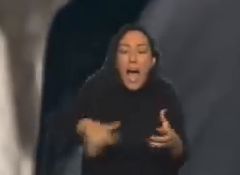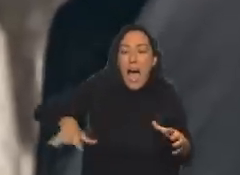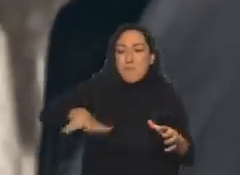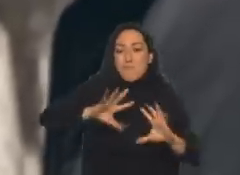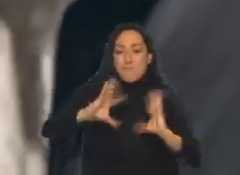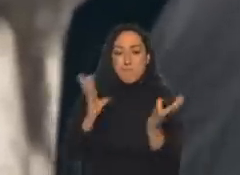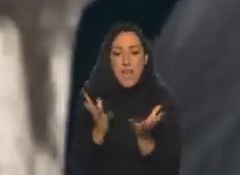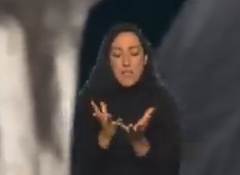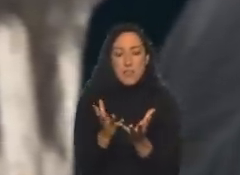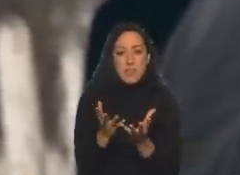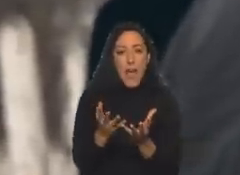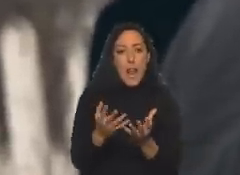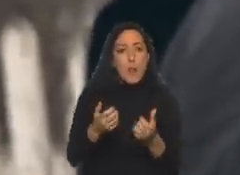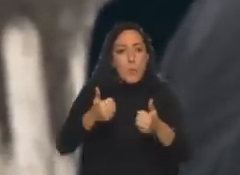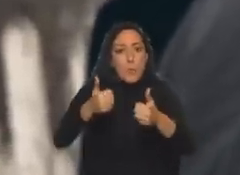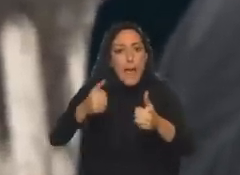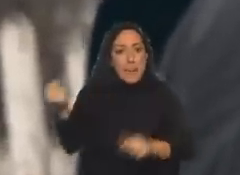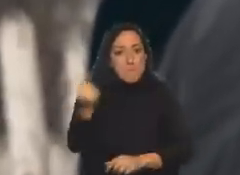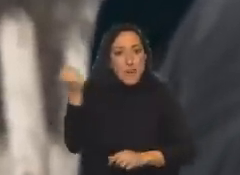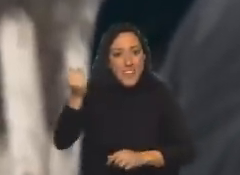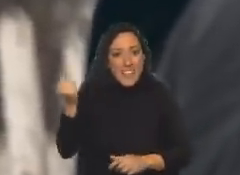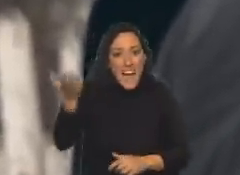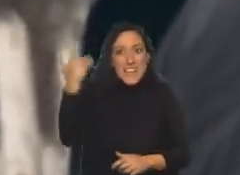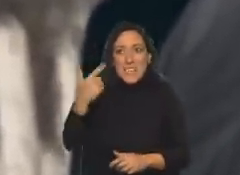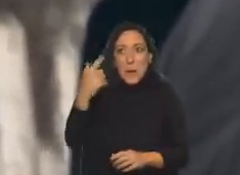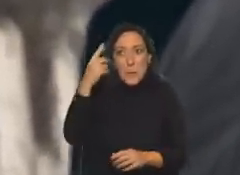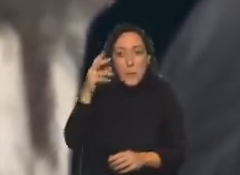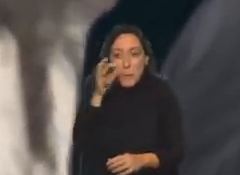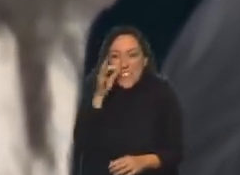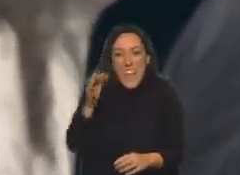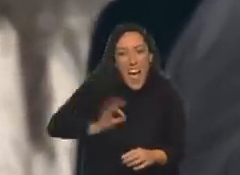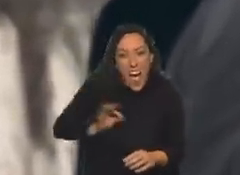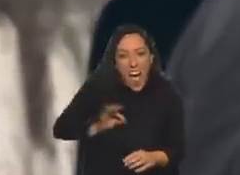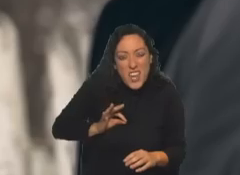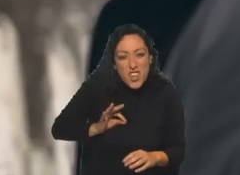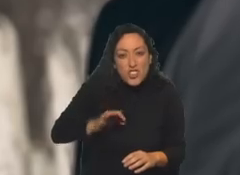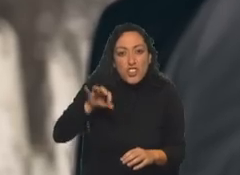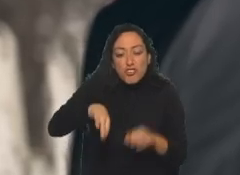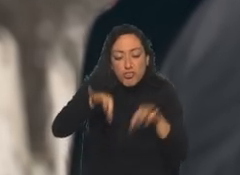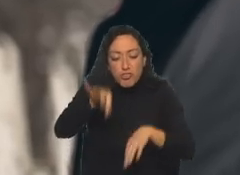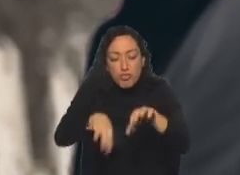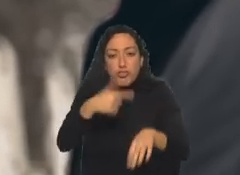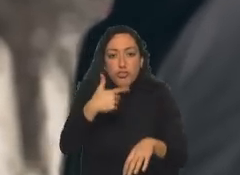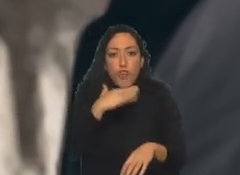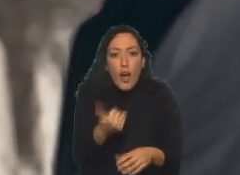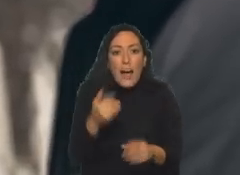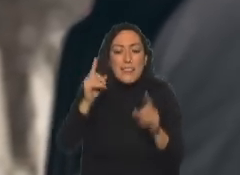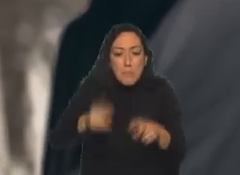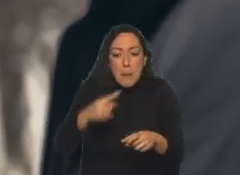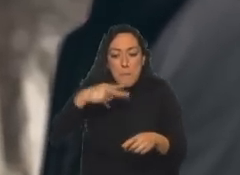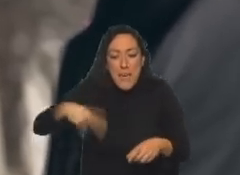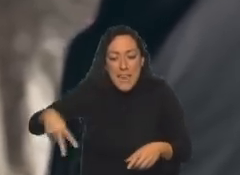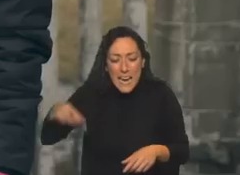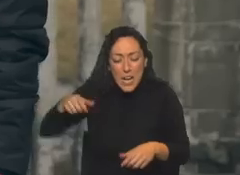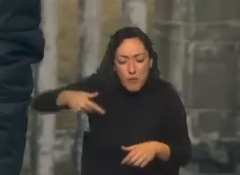muy importante. Ahora vino la soja hace 20 años, a esos 10 millones de hectáreas se le tiran millones de litros de veneno todos